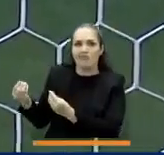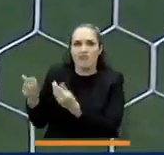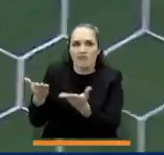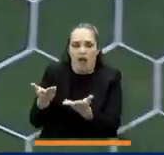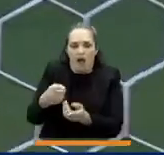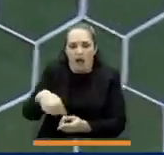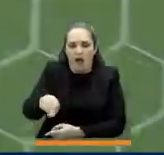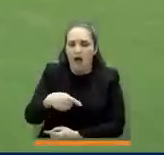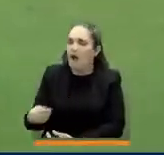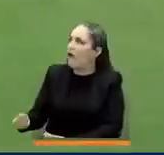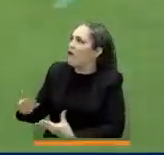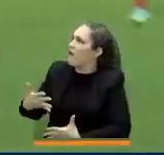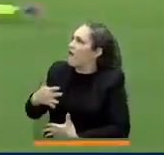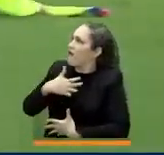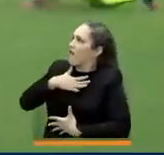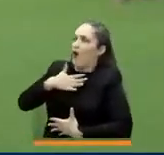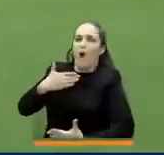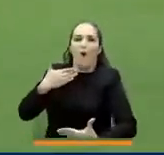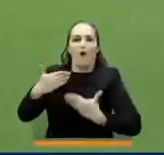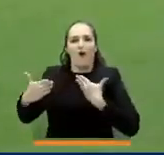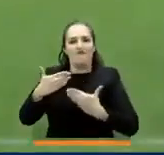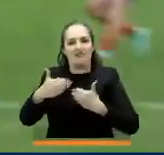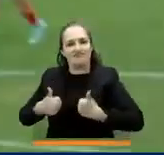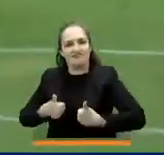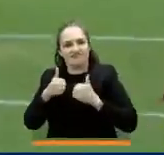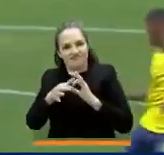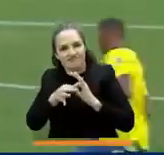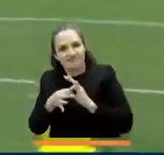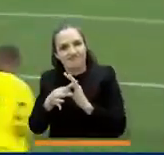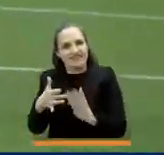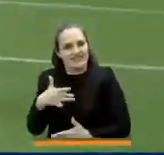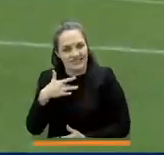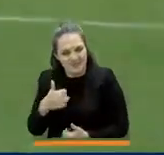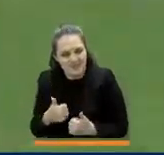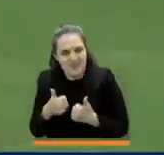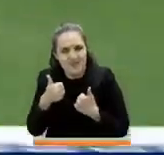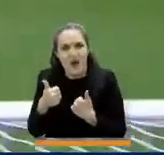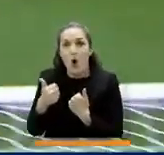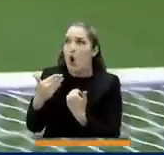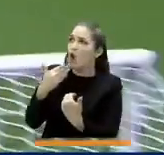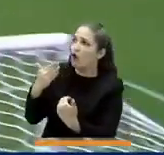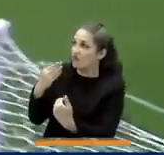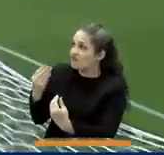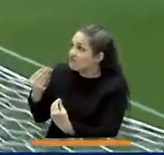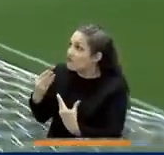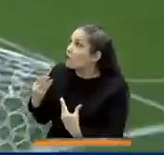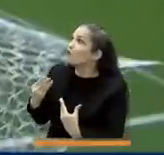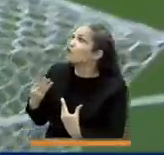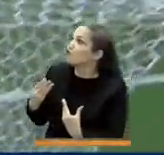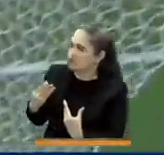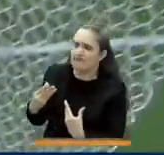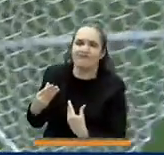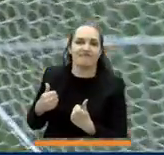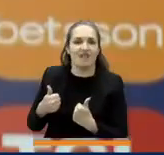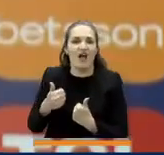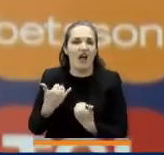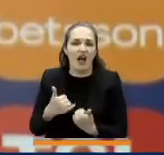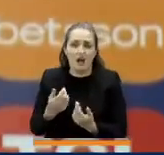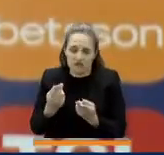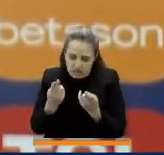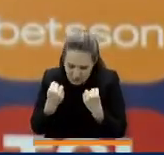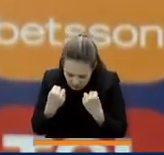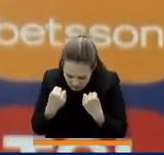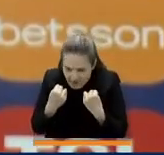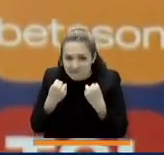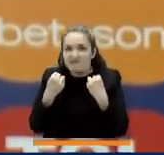que ha sido importante la confianza que nos ha brindado. Y nada, hay que levantar cabeza, que lo que se viene